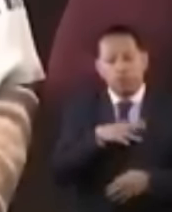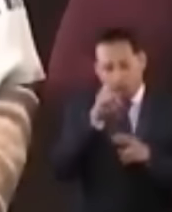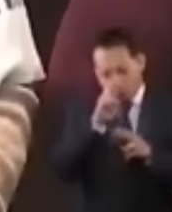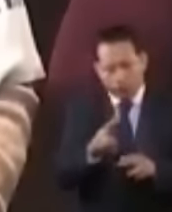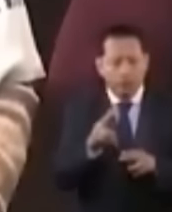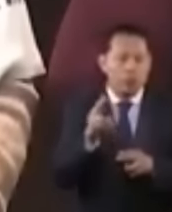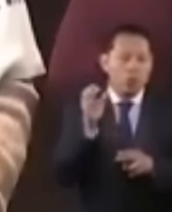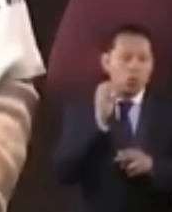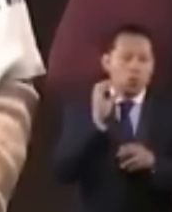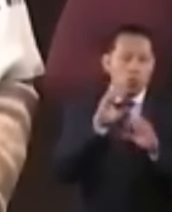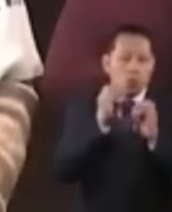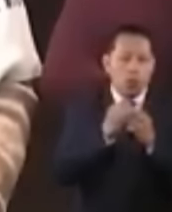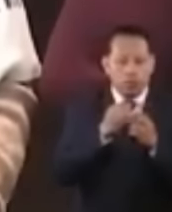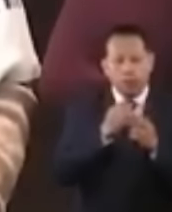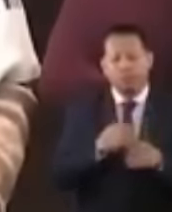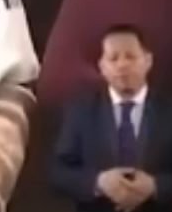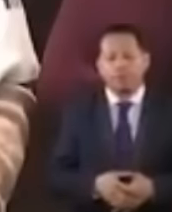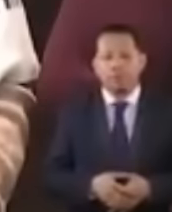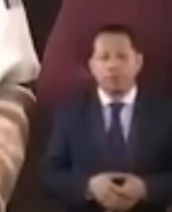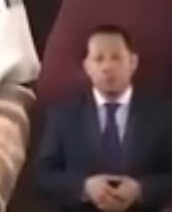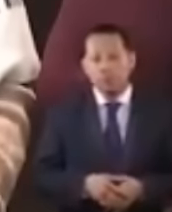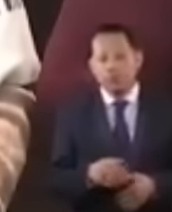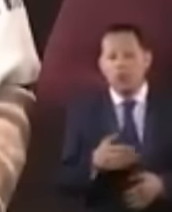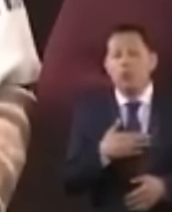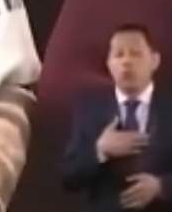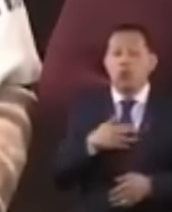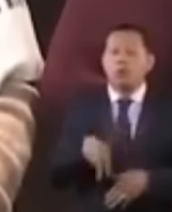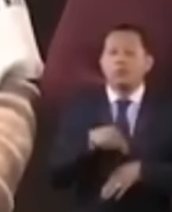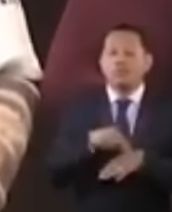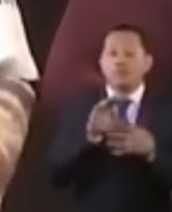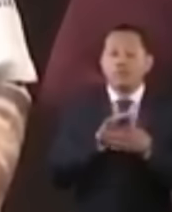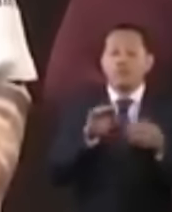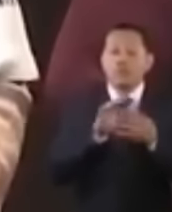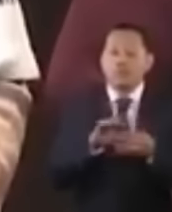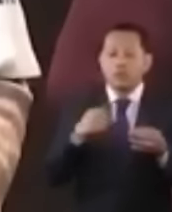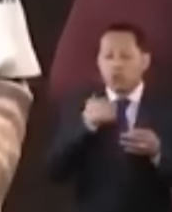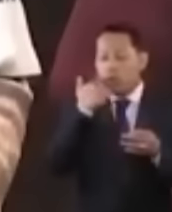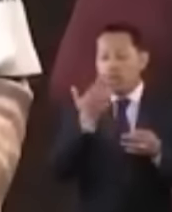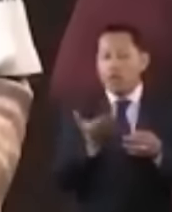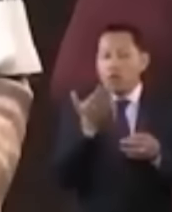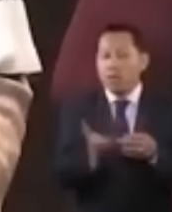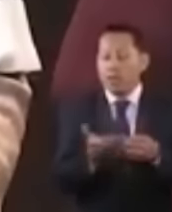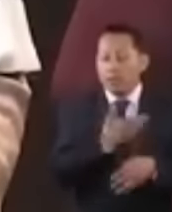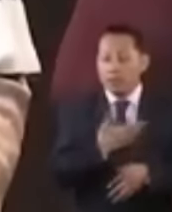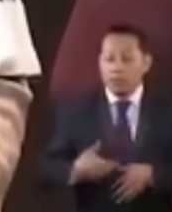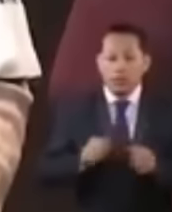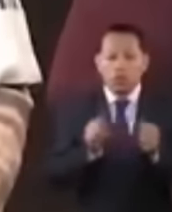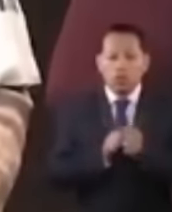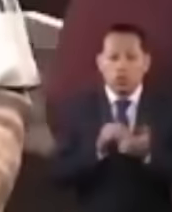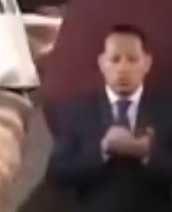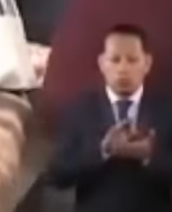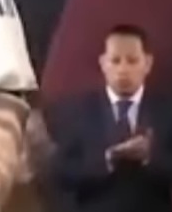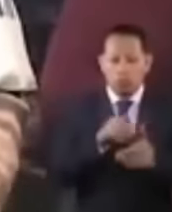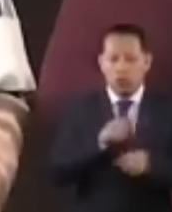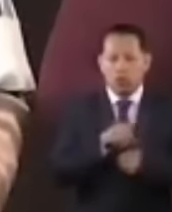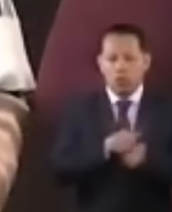Unión. Antes de seguir con mi posicionamiento, quiero pedir al presidente, con fundamento en los numerales